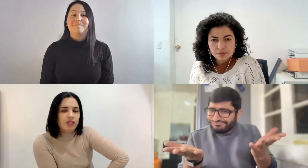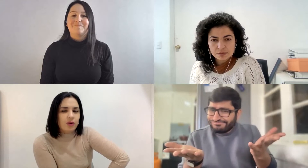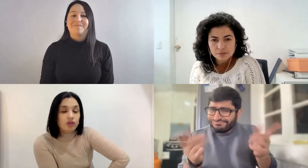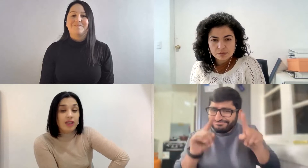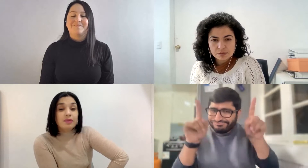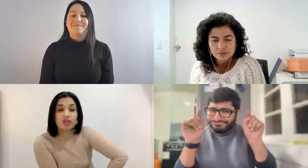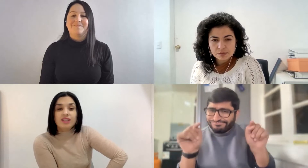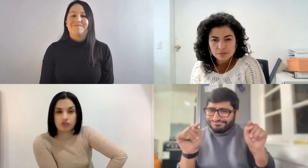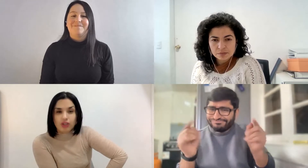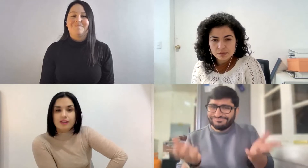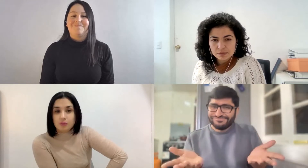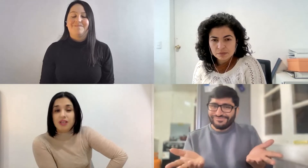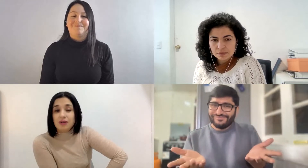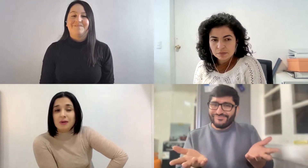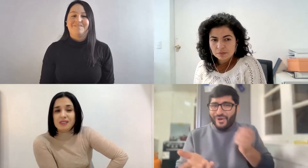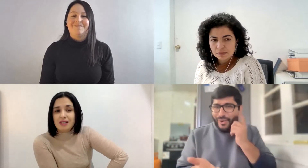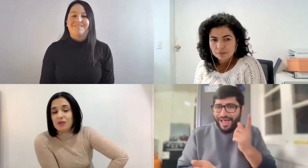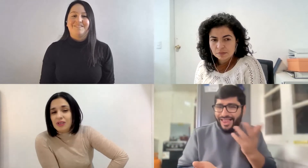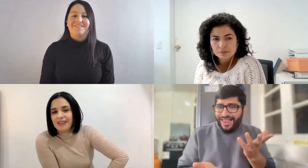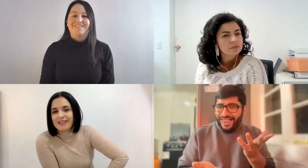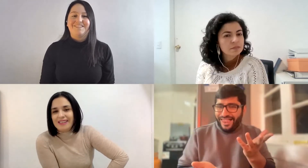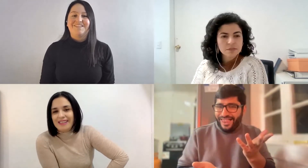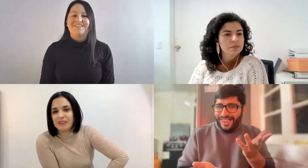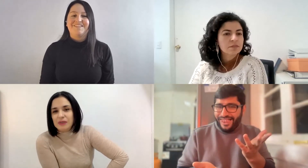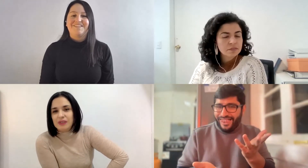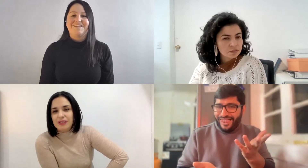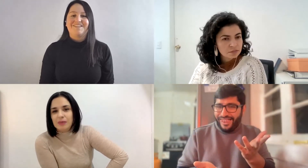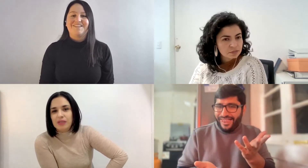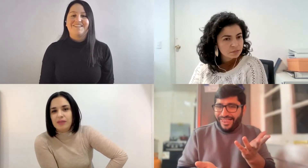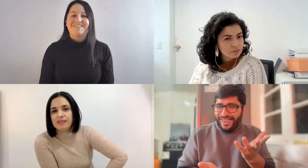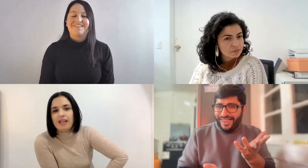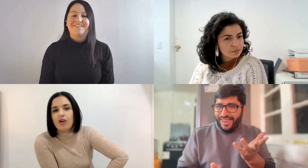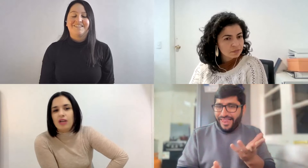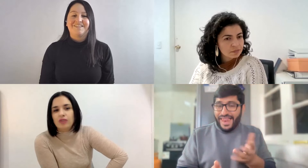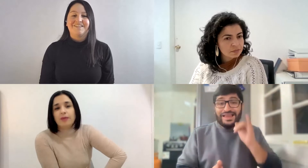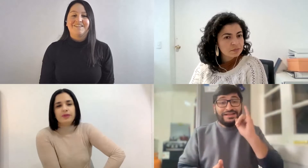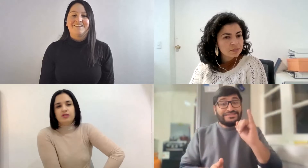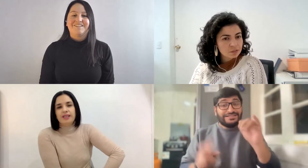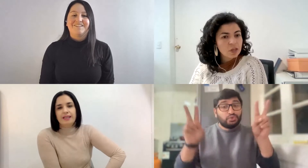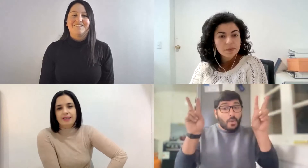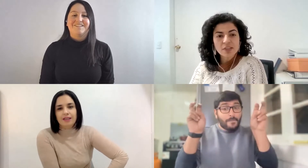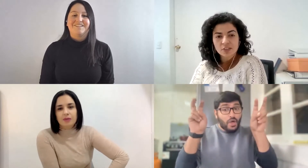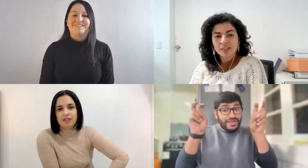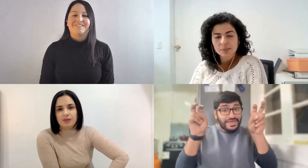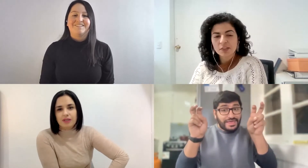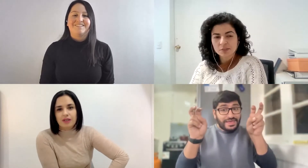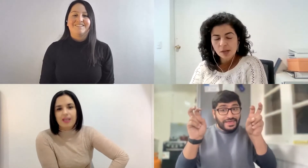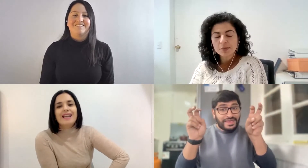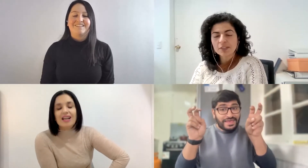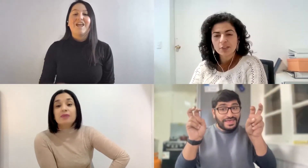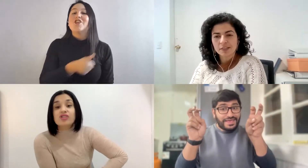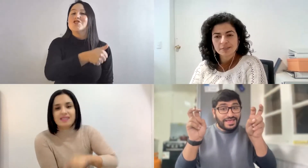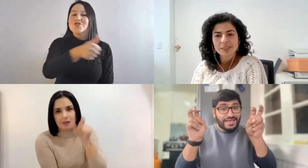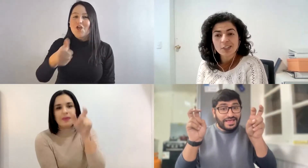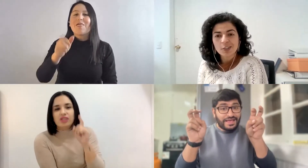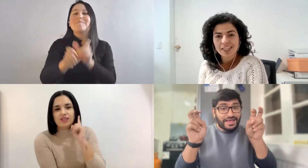Dice, pregunta cuál, ¿todas las personas sordas se comunican con lengua de señas? Yo creo que querrá eso de preguntar Marcela, o todas las personas en Todas las general. personas sordas, perdón. Todas las